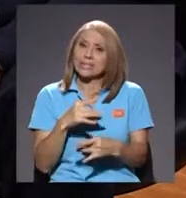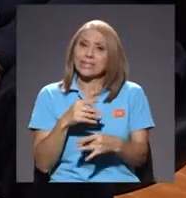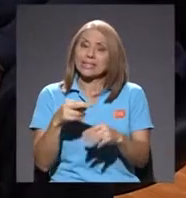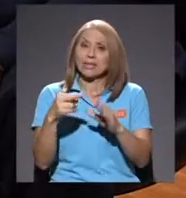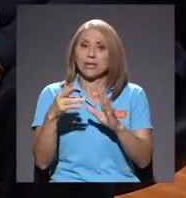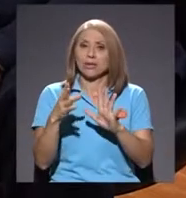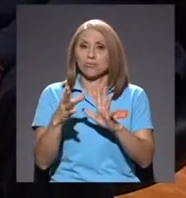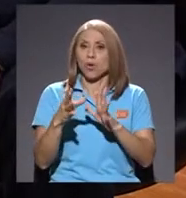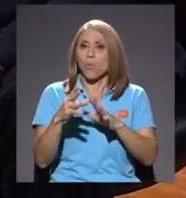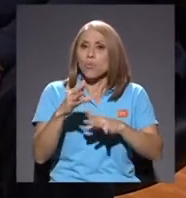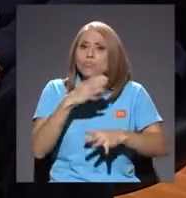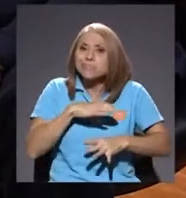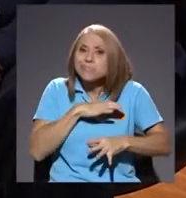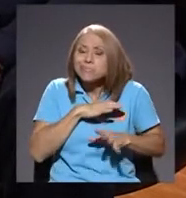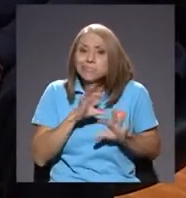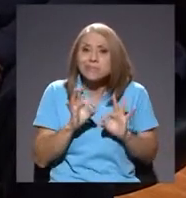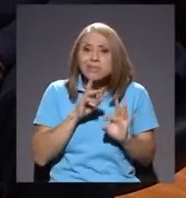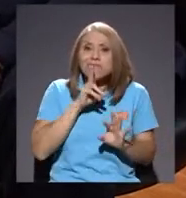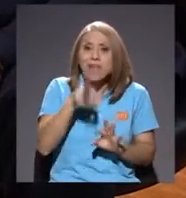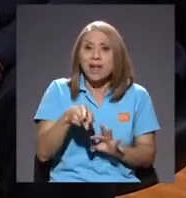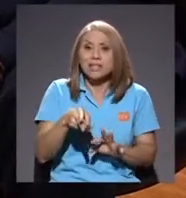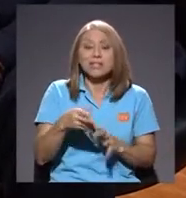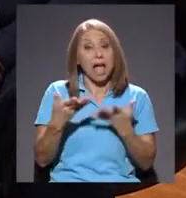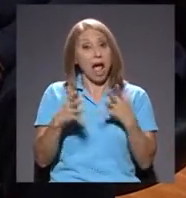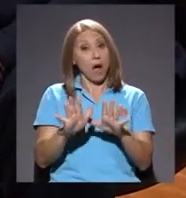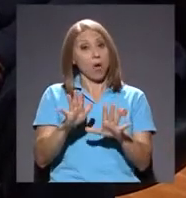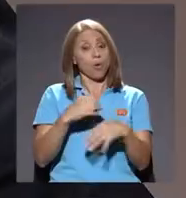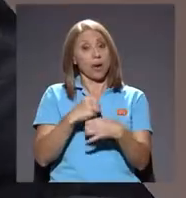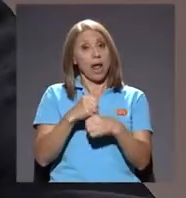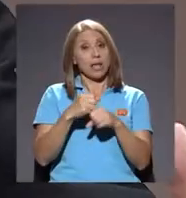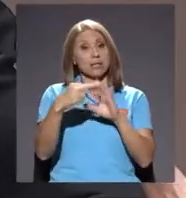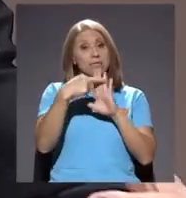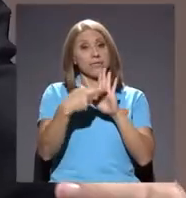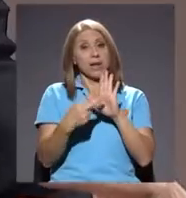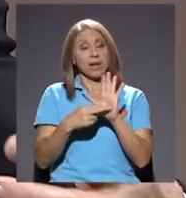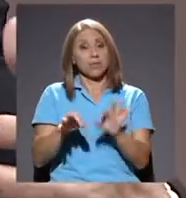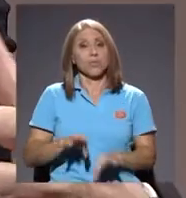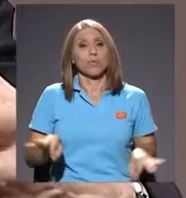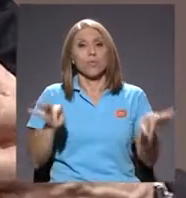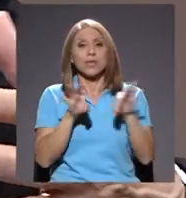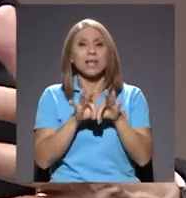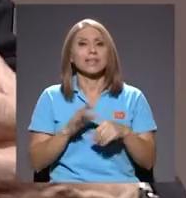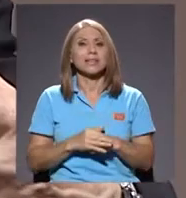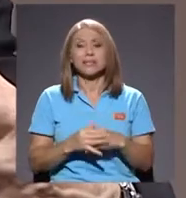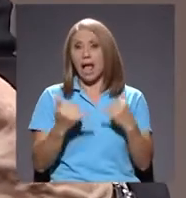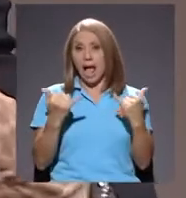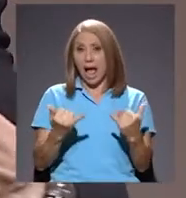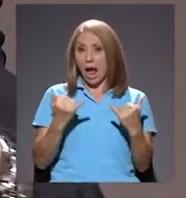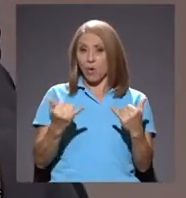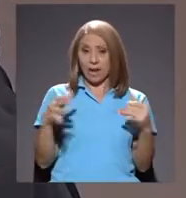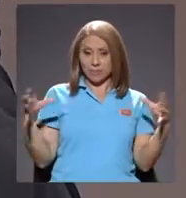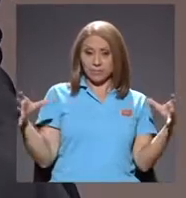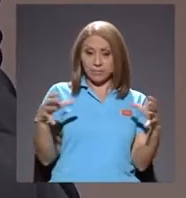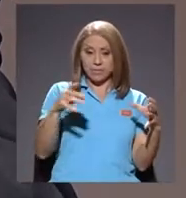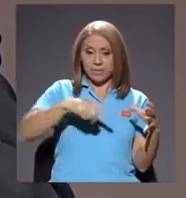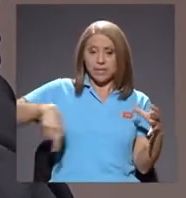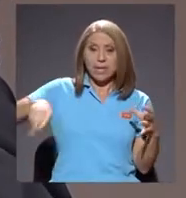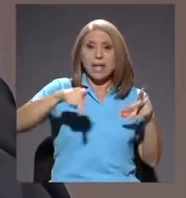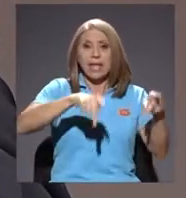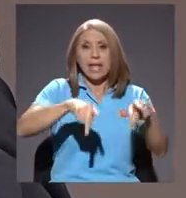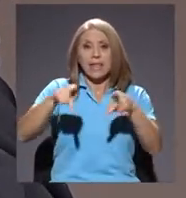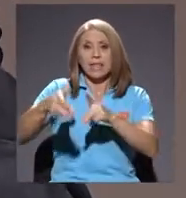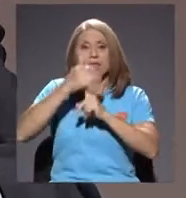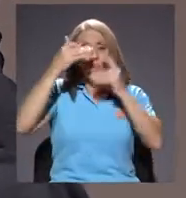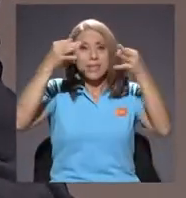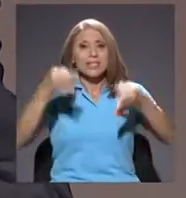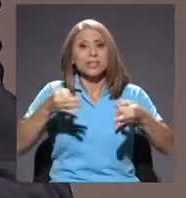reglas muy importantes para el tratar de actuar de manera que el conjunto de la gente tomando sus decisiones nos lleve a mejores